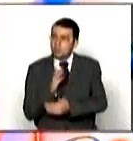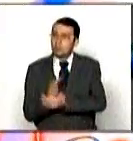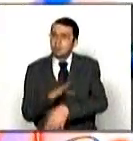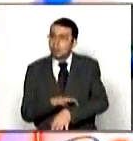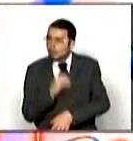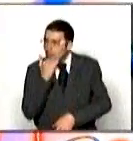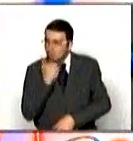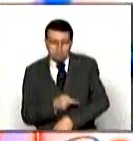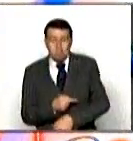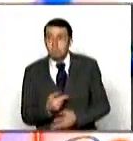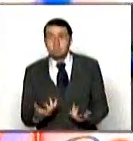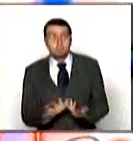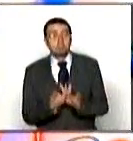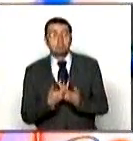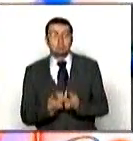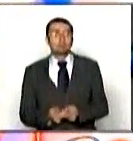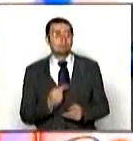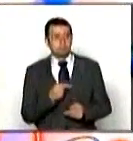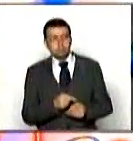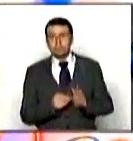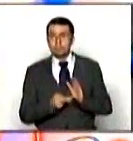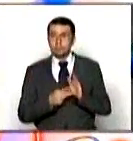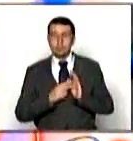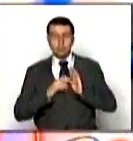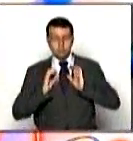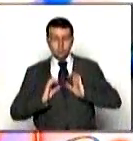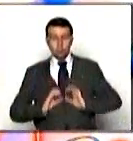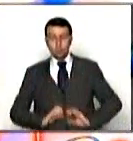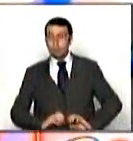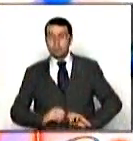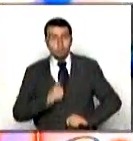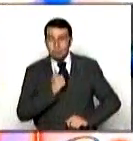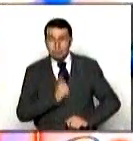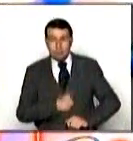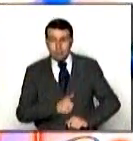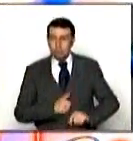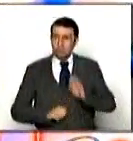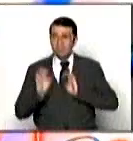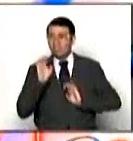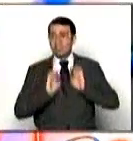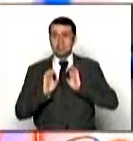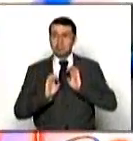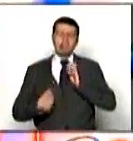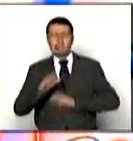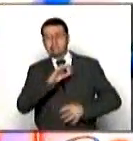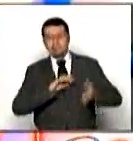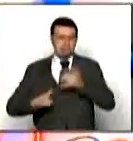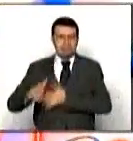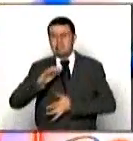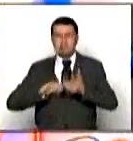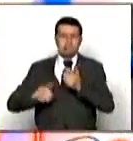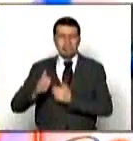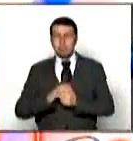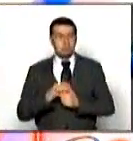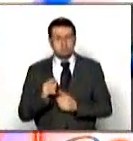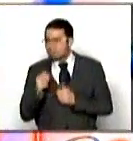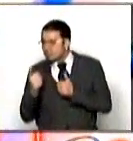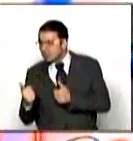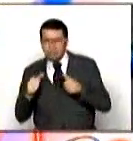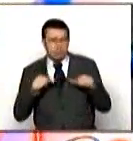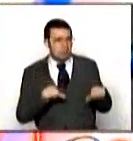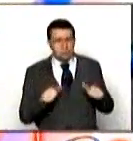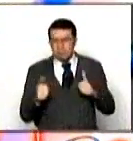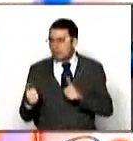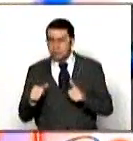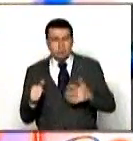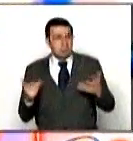no es más que ese sistema inmunológico, esos policías que están alterados y no tienen la capacidad de discernir entre qué es lo bueno y